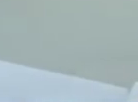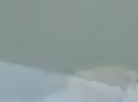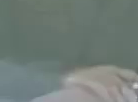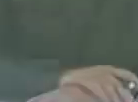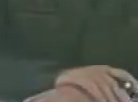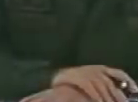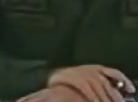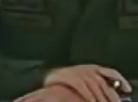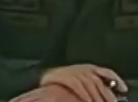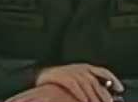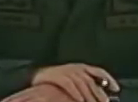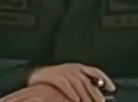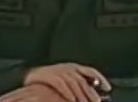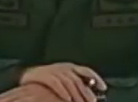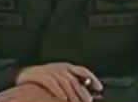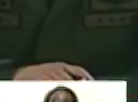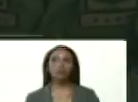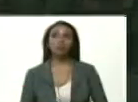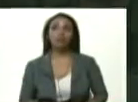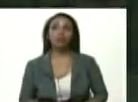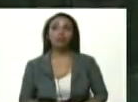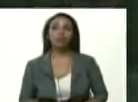Siempre le agradezco a todo el equipo